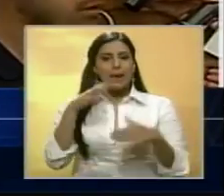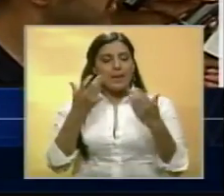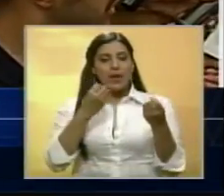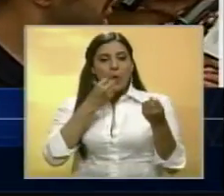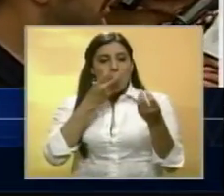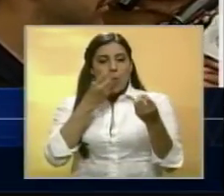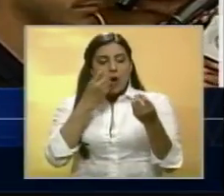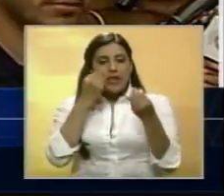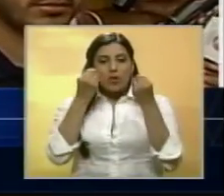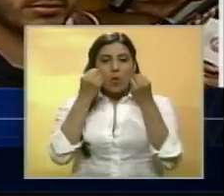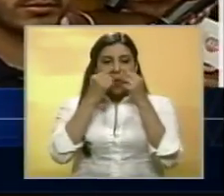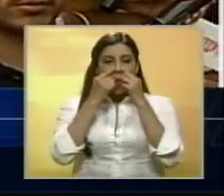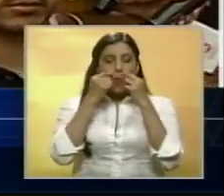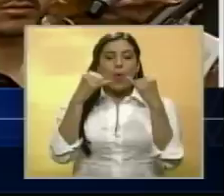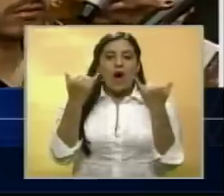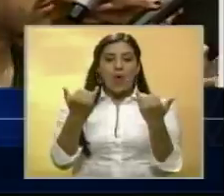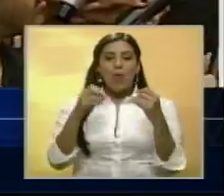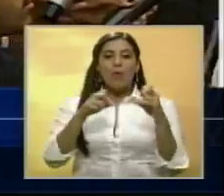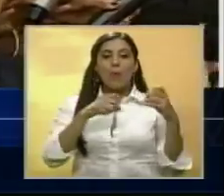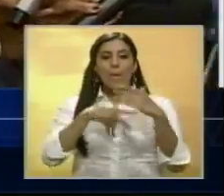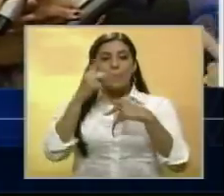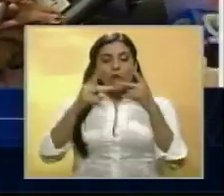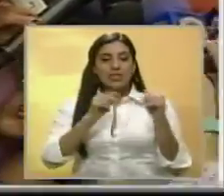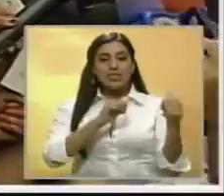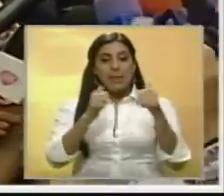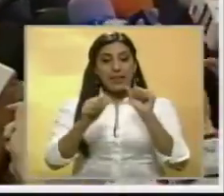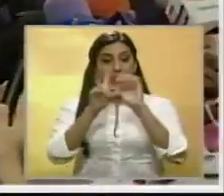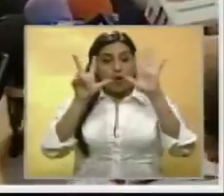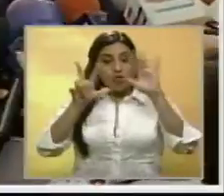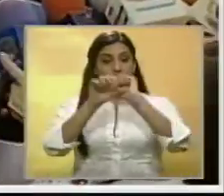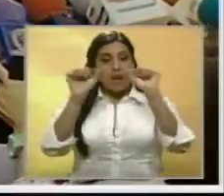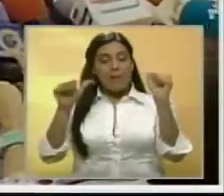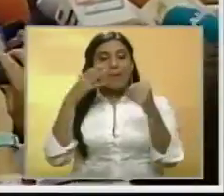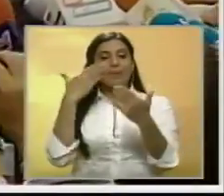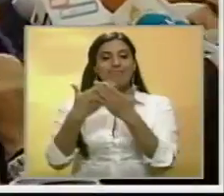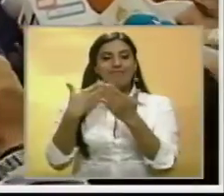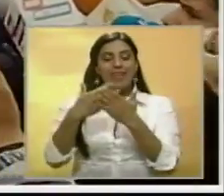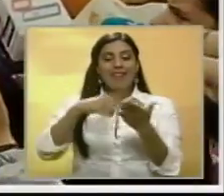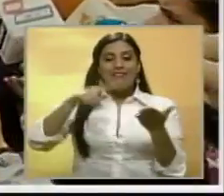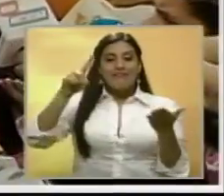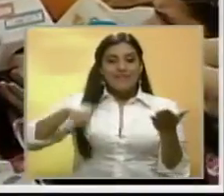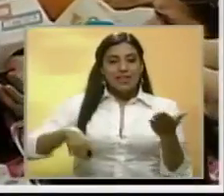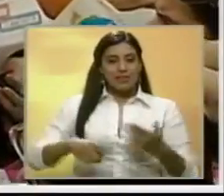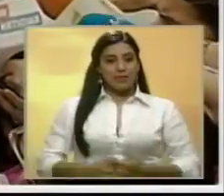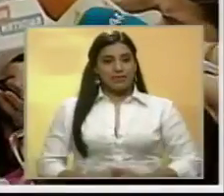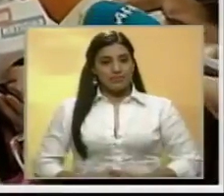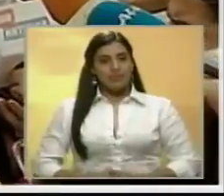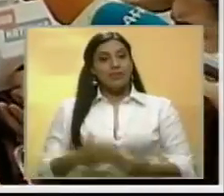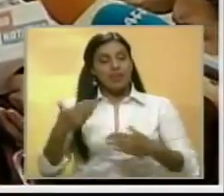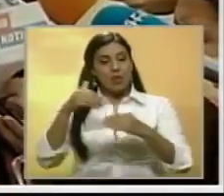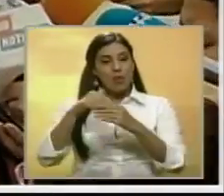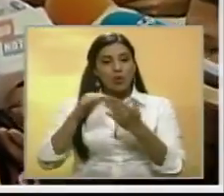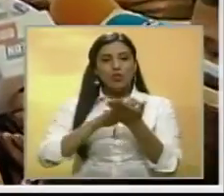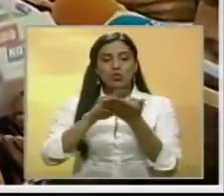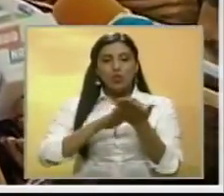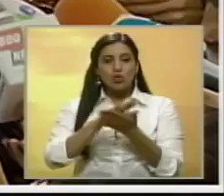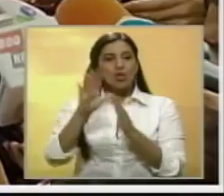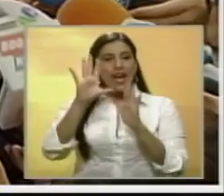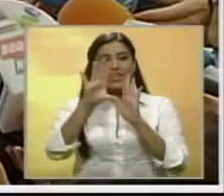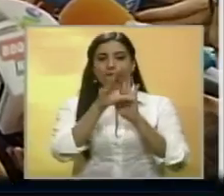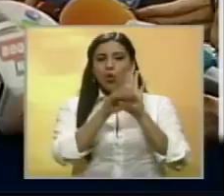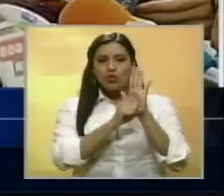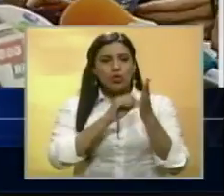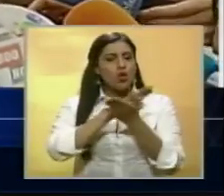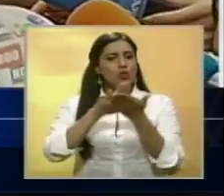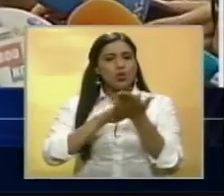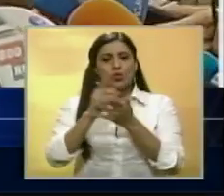ofrecer detalles de cómo va este proceso que se inició a las 8 de la mañana para la validación de firmas. Escuchemos. La solución electoral es la solución constitucional, es